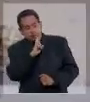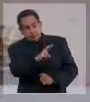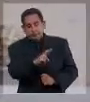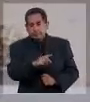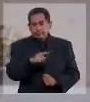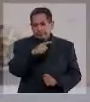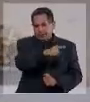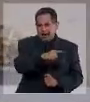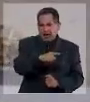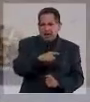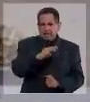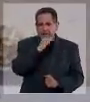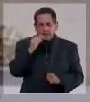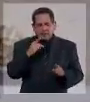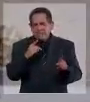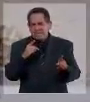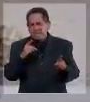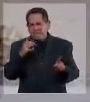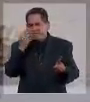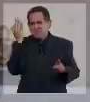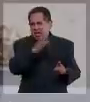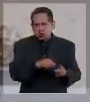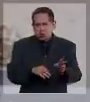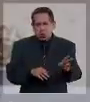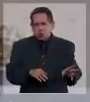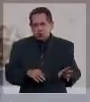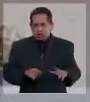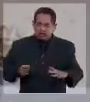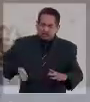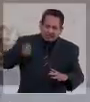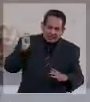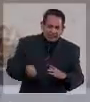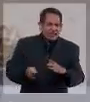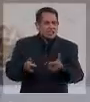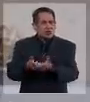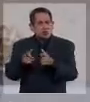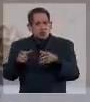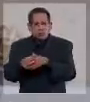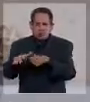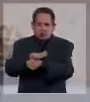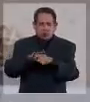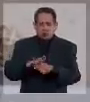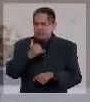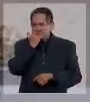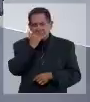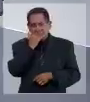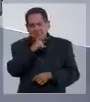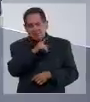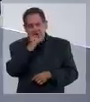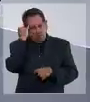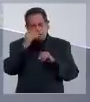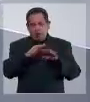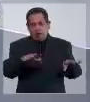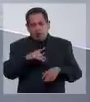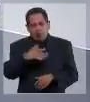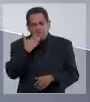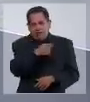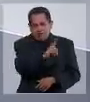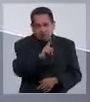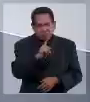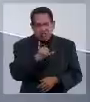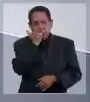lo que dijo hace rato. La sentencia es de un juzgado de distrito y de un tribunal colegiado de circuito. Estás muy mal informado. Y lo segundo, mira, José